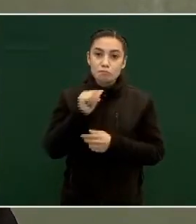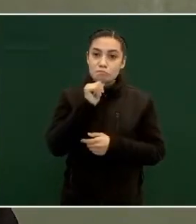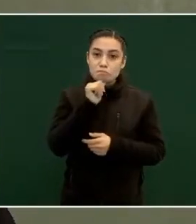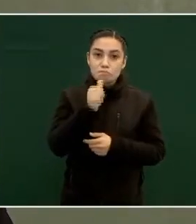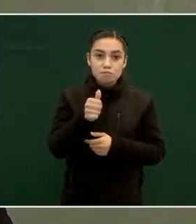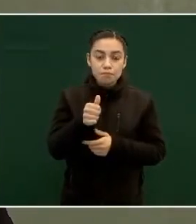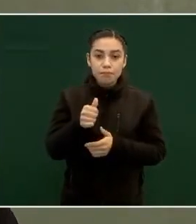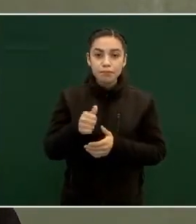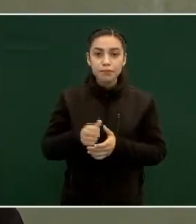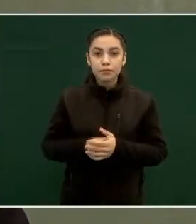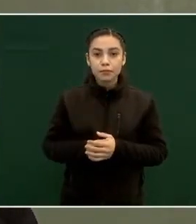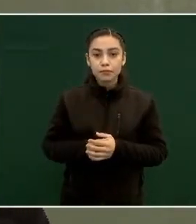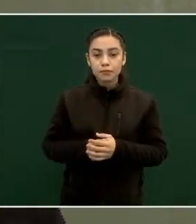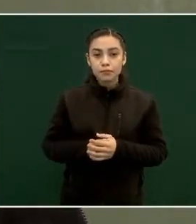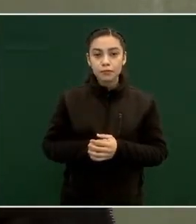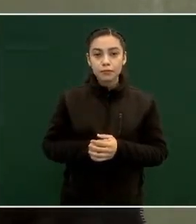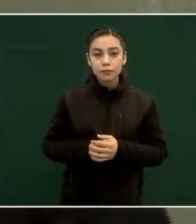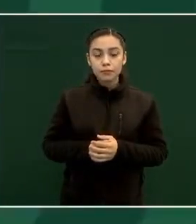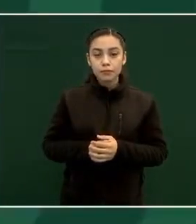Entonces,